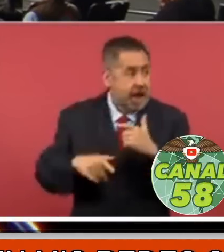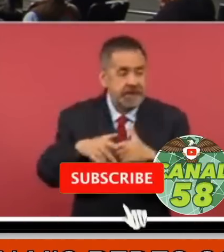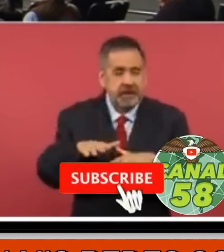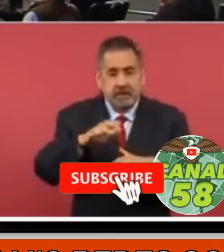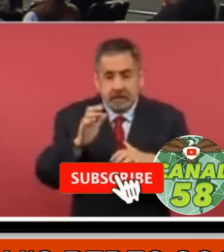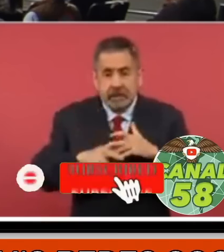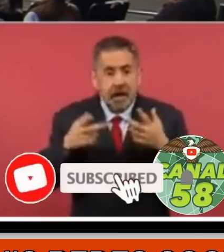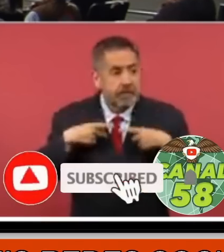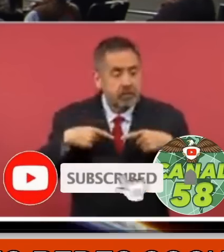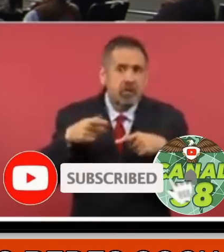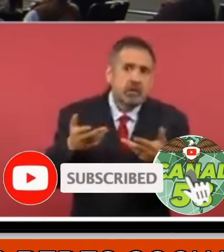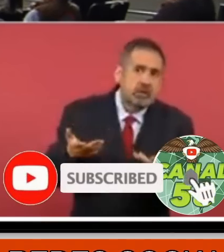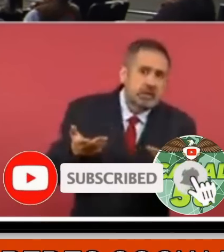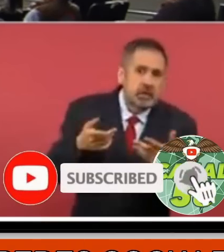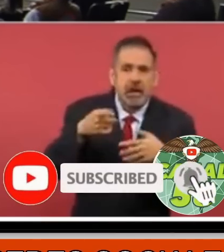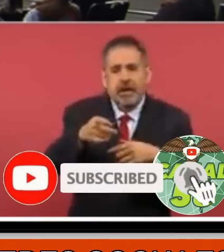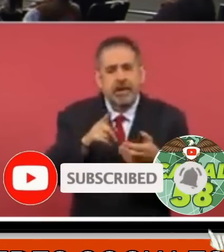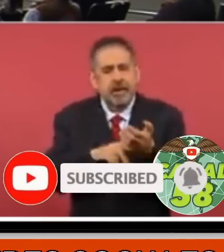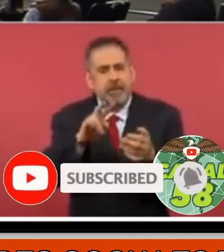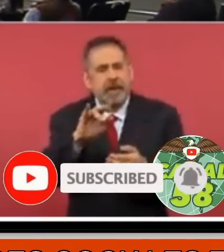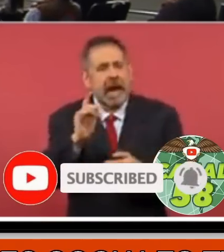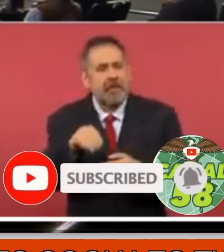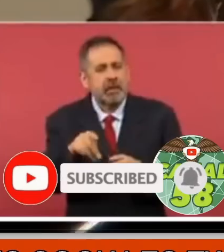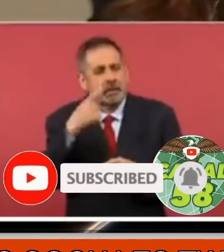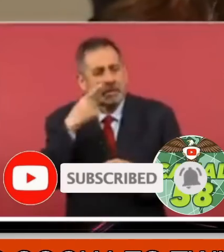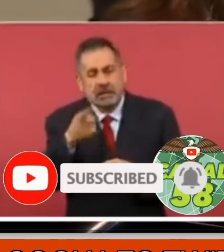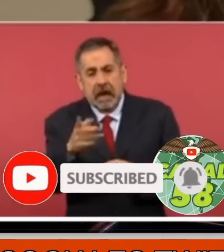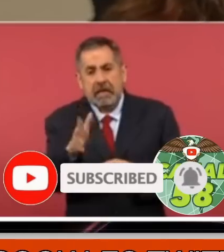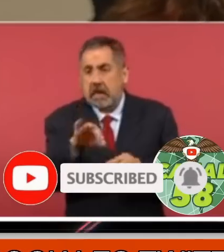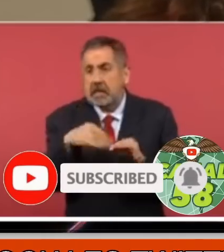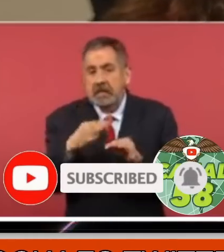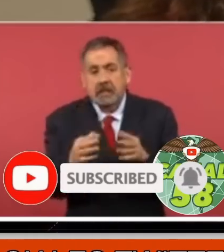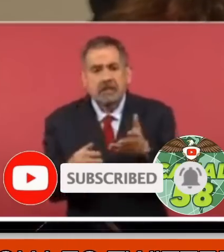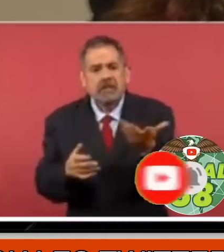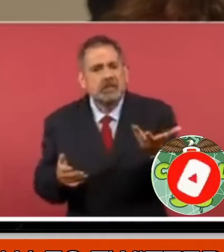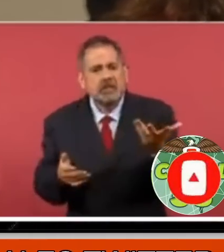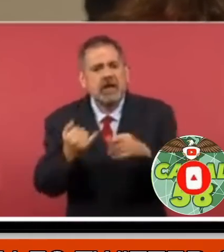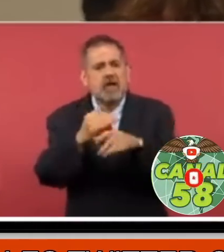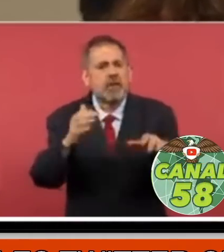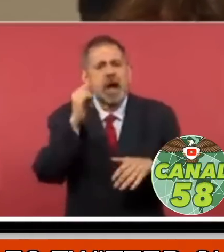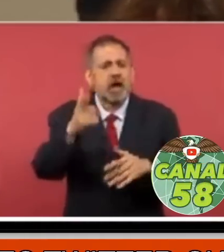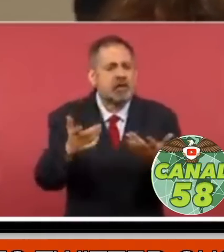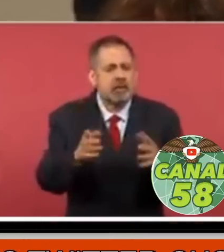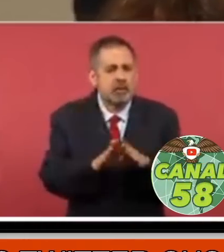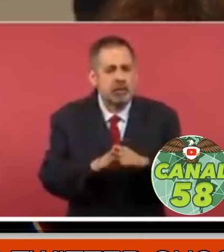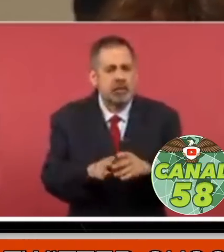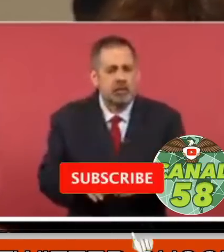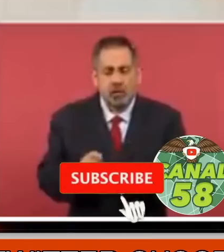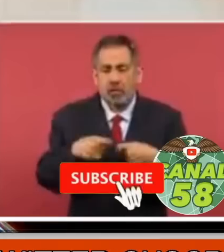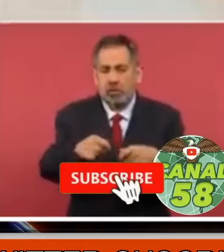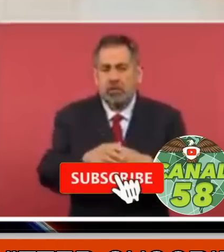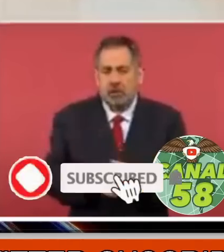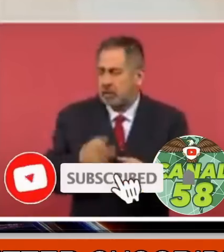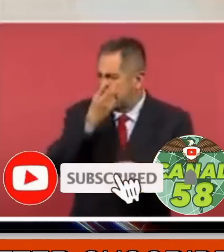ya hay personas en Vicam, por ejemplo, ya han visto que está el tramo listo. ¿Qué información tiene? ¿Cuándo se entregaría? Bueno, que ya